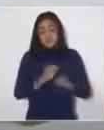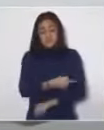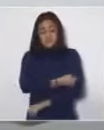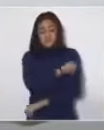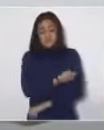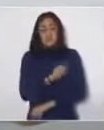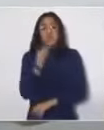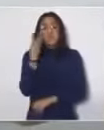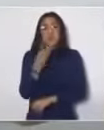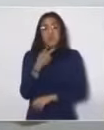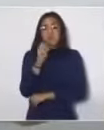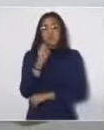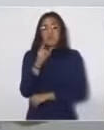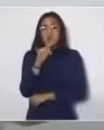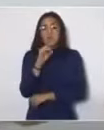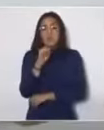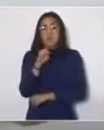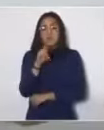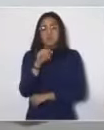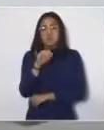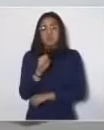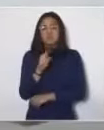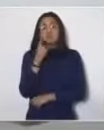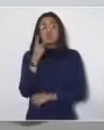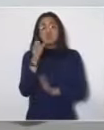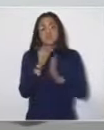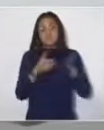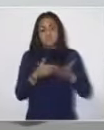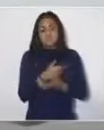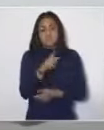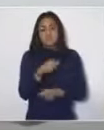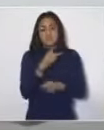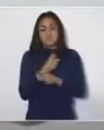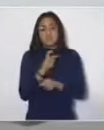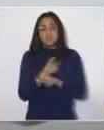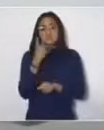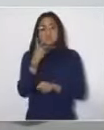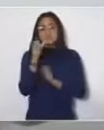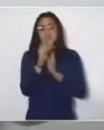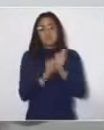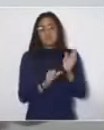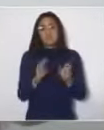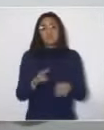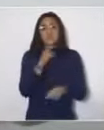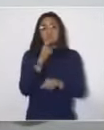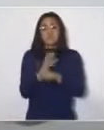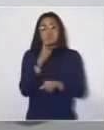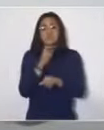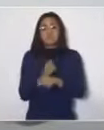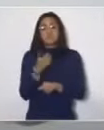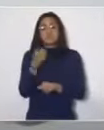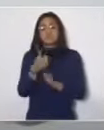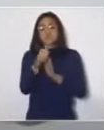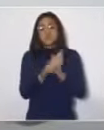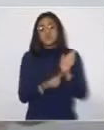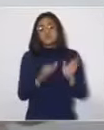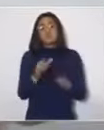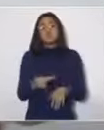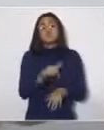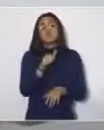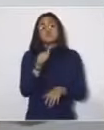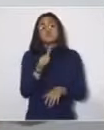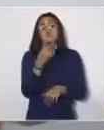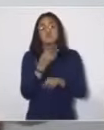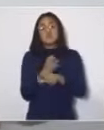en 4 dosis. La primera es a los 2 meses de vida, la segunda a los 4 meses, la tercera es a los 6 meses y